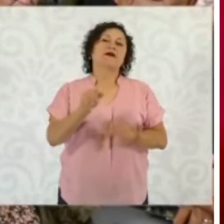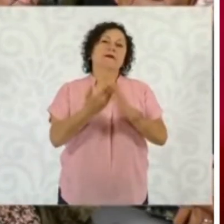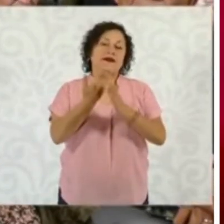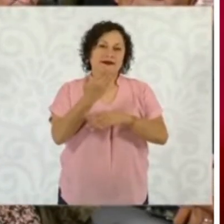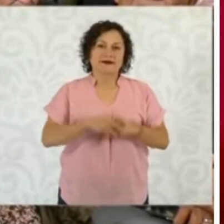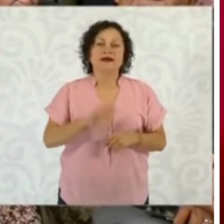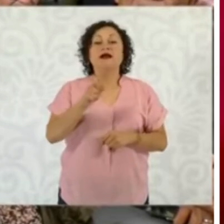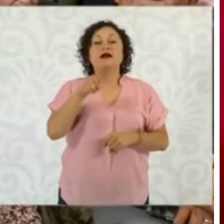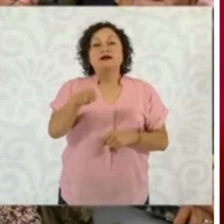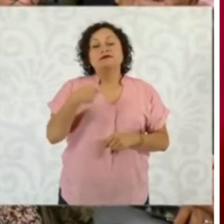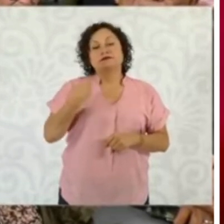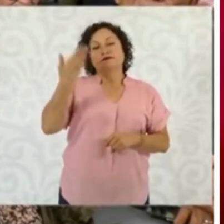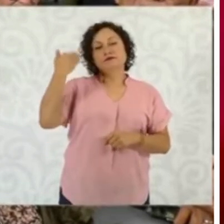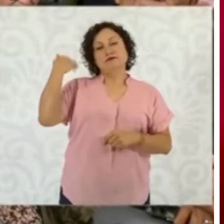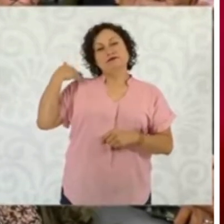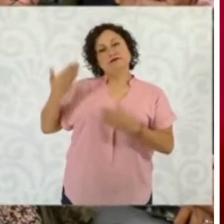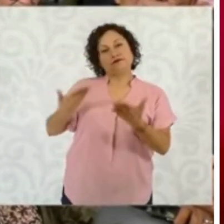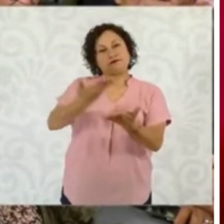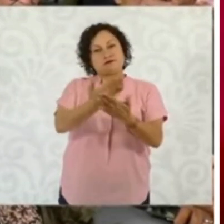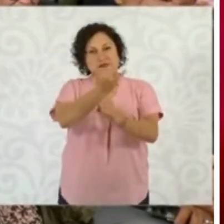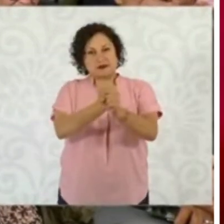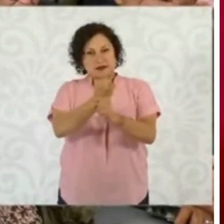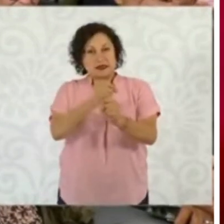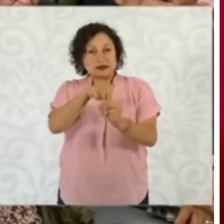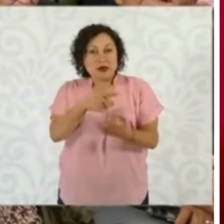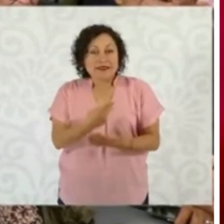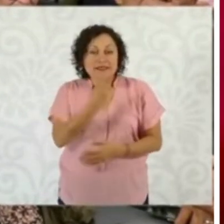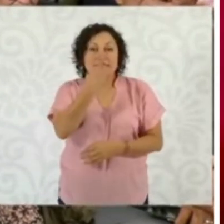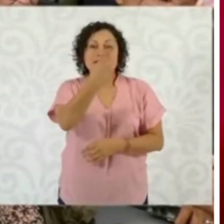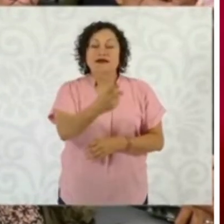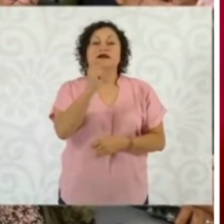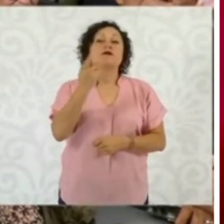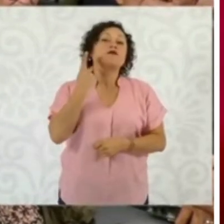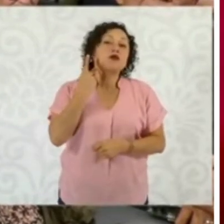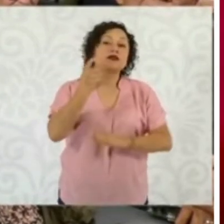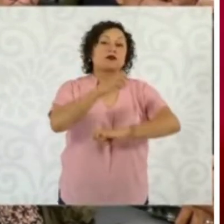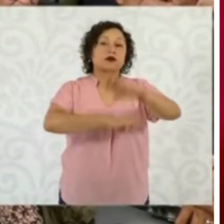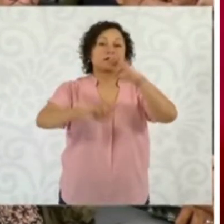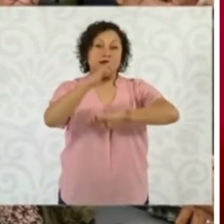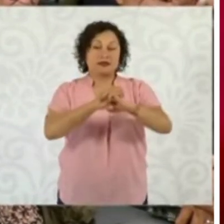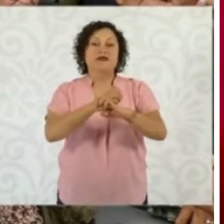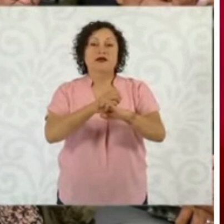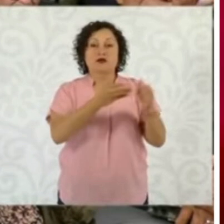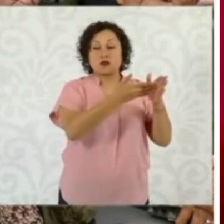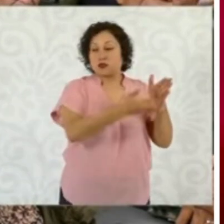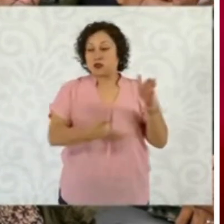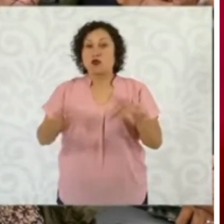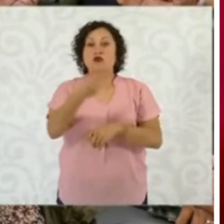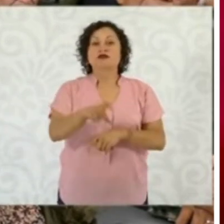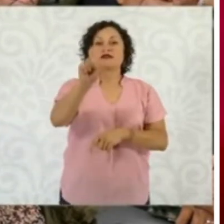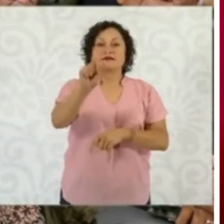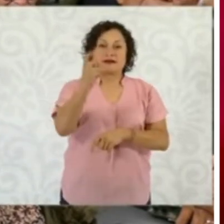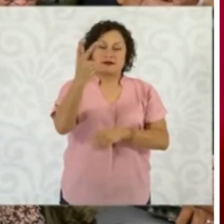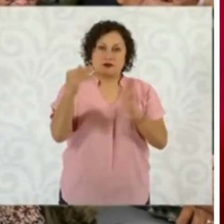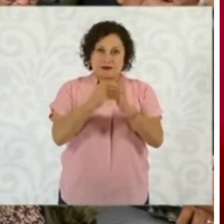planteado esta investigación que arroja que alrededor de 411 políticos y empresarios han concentrado más de 222,000 hectáreas en todo el país, y uno de